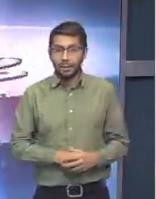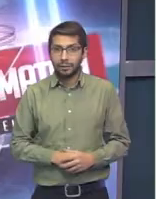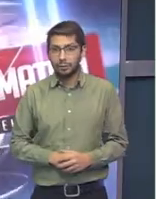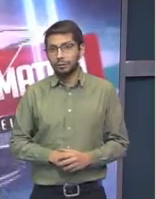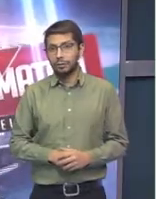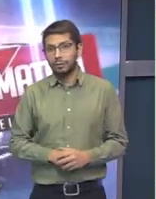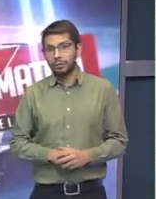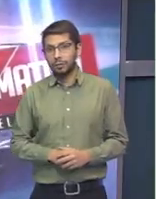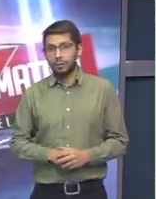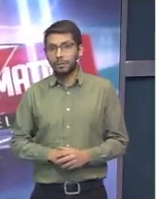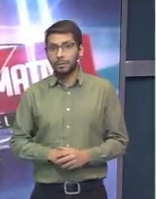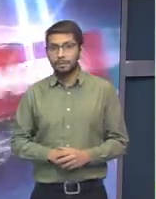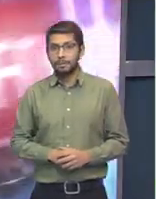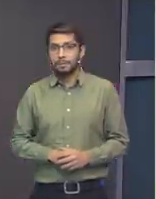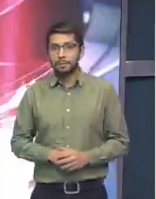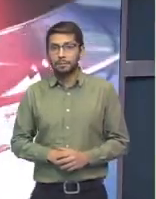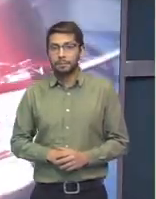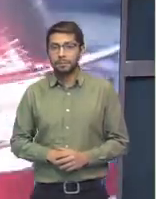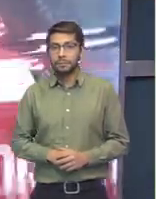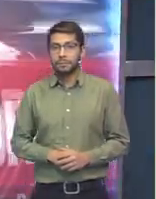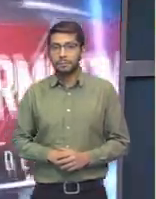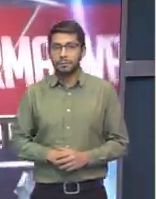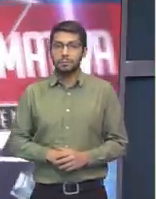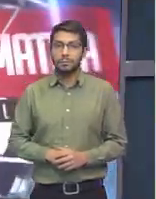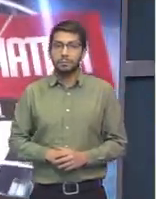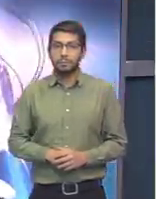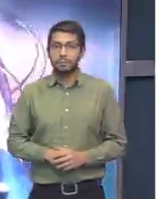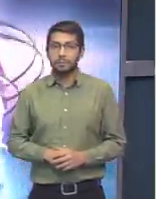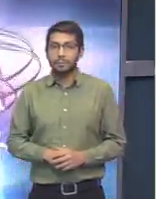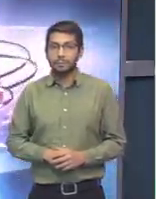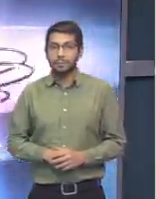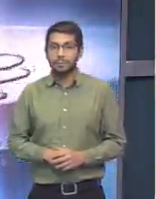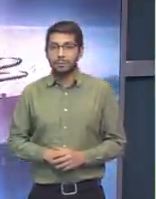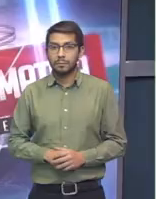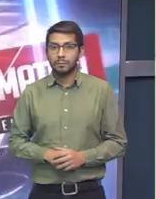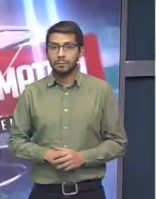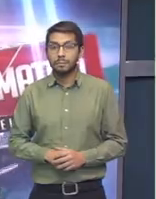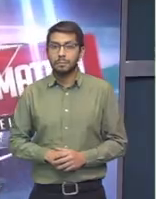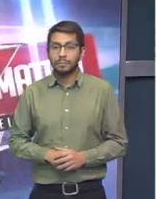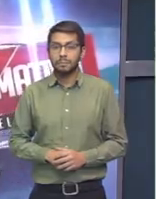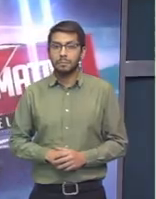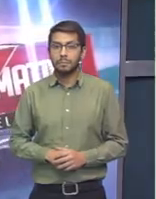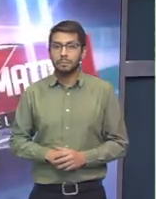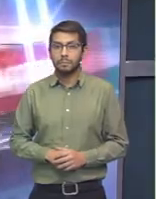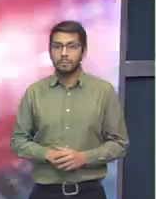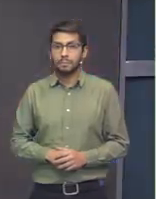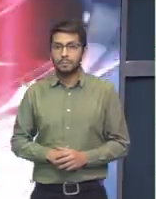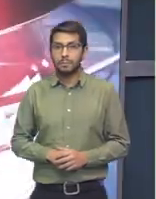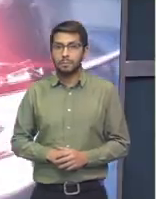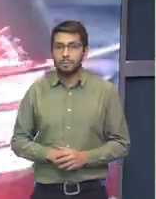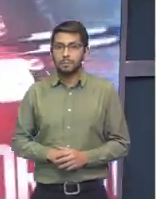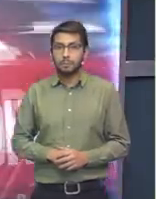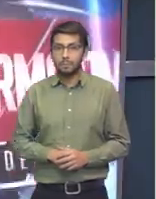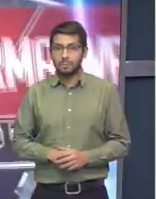Hiper. Sí, se van a inscribir, ya sea le van a asignar el Estadio del Bicentenario, que hemos copiado ya que